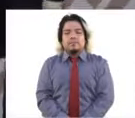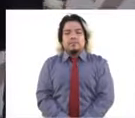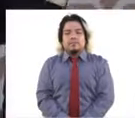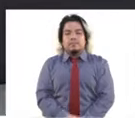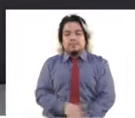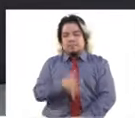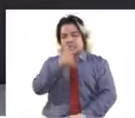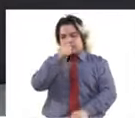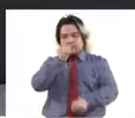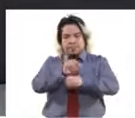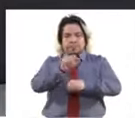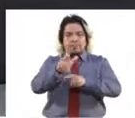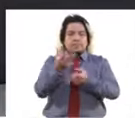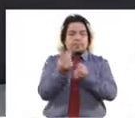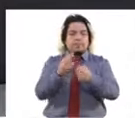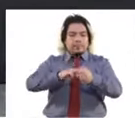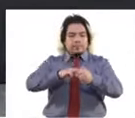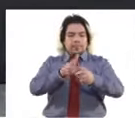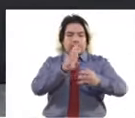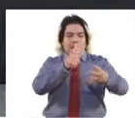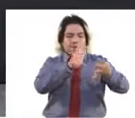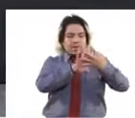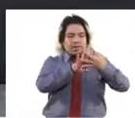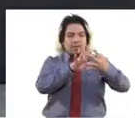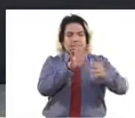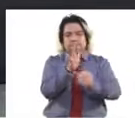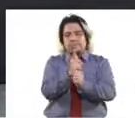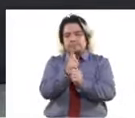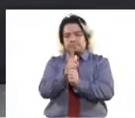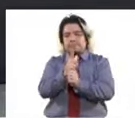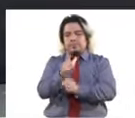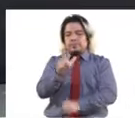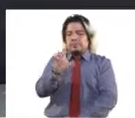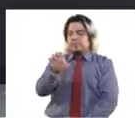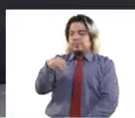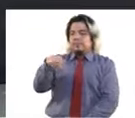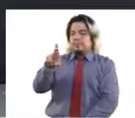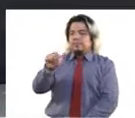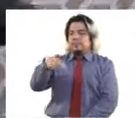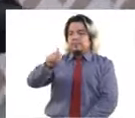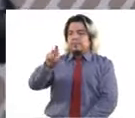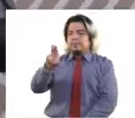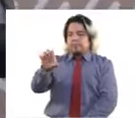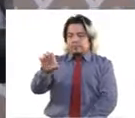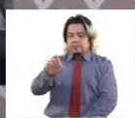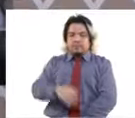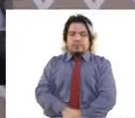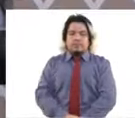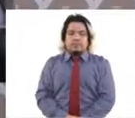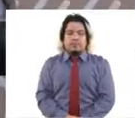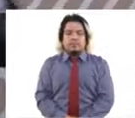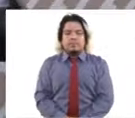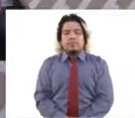El subsecretario del Sistema Penitenciario, licenciado Enrique Serrano Flores.